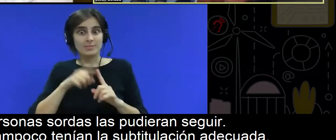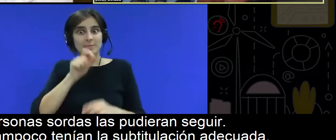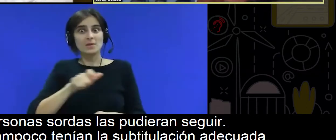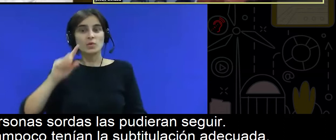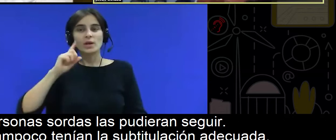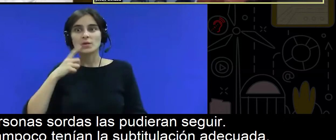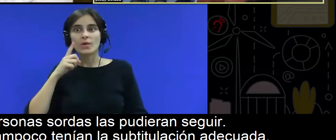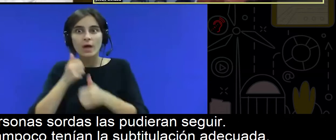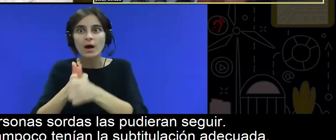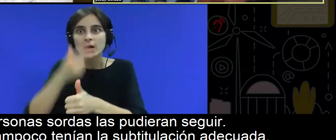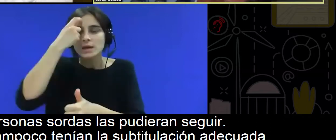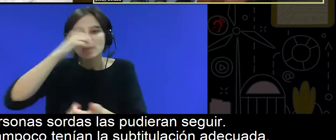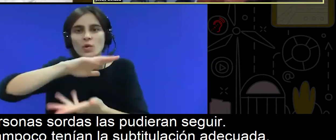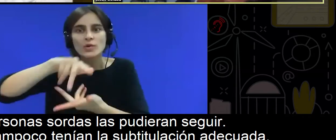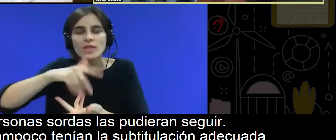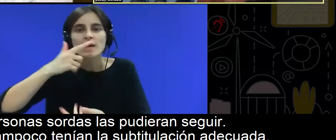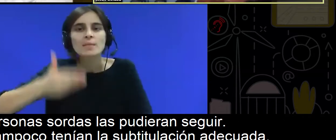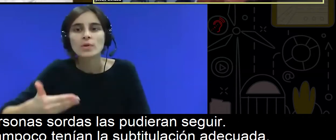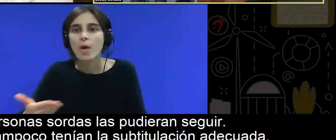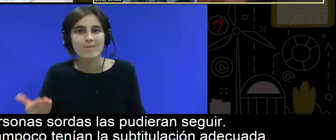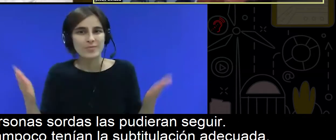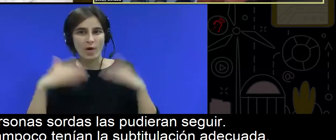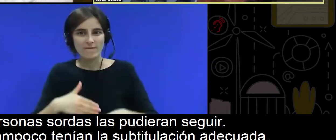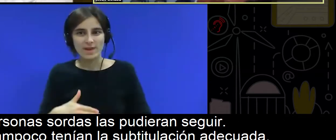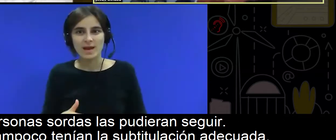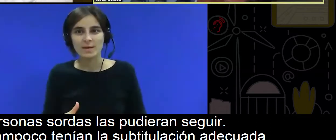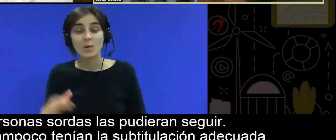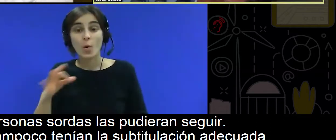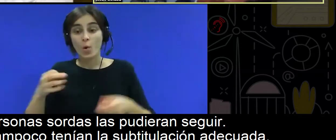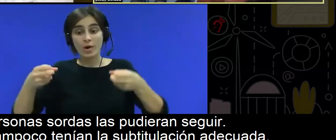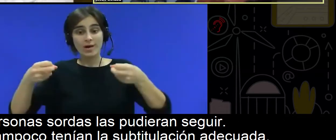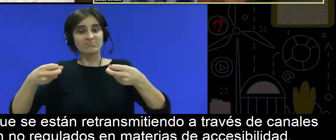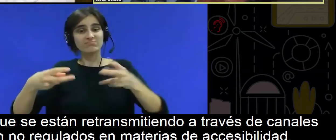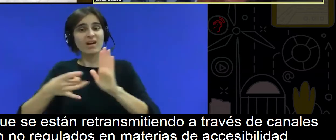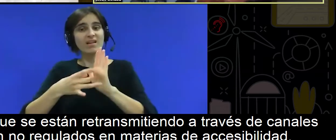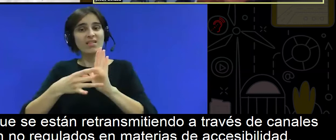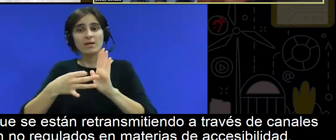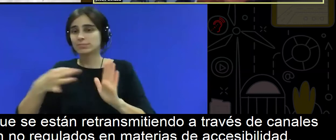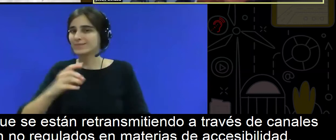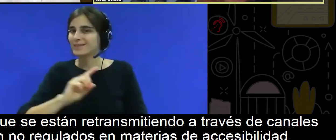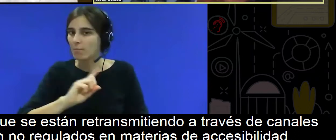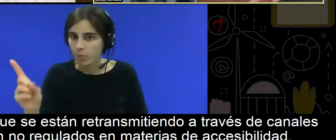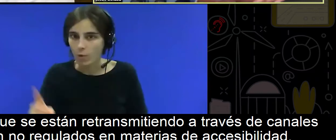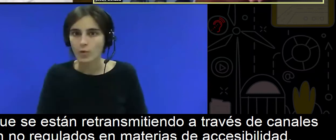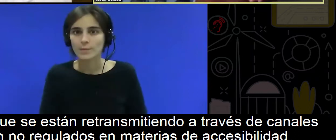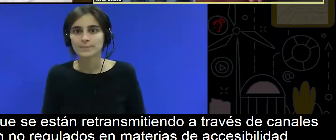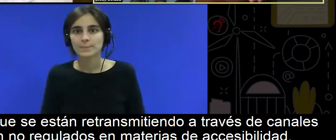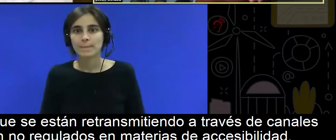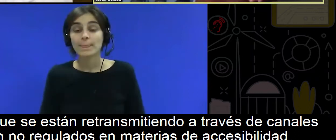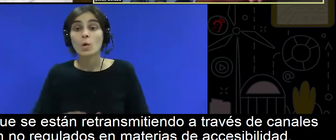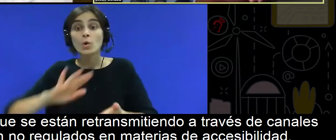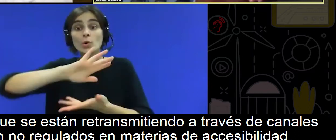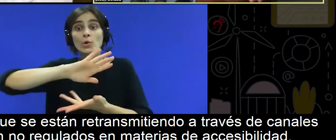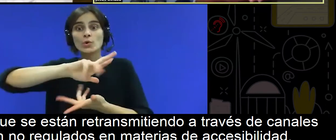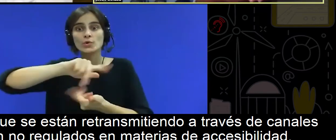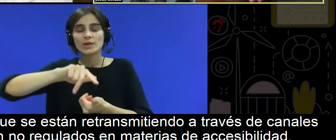pudieran seguir, ¿no? Y además tampoco tenía una calidad en la subtitulación adecuada. y además noticias que se están retransmitiendo a través de